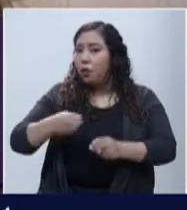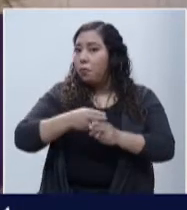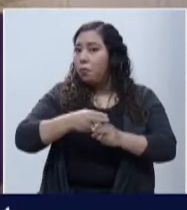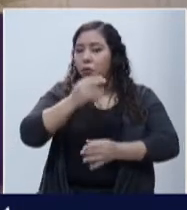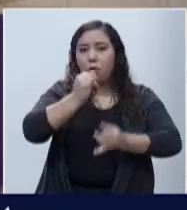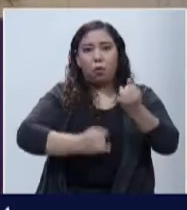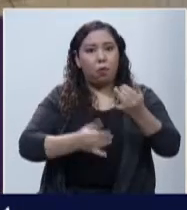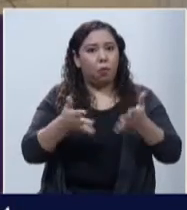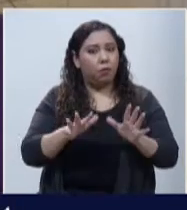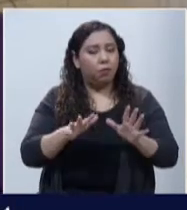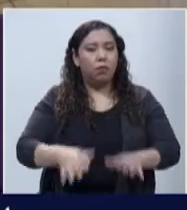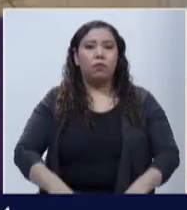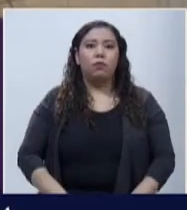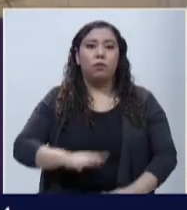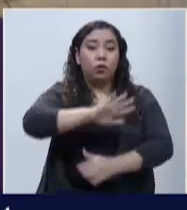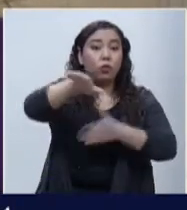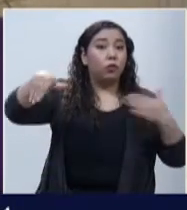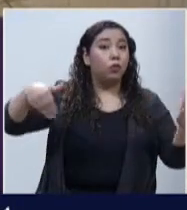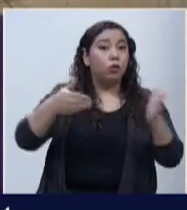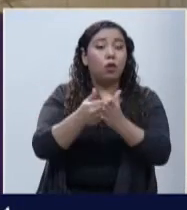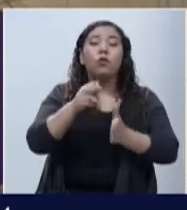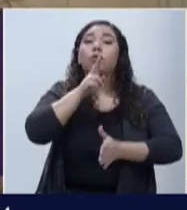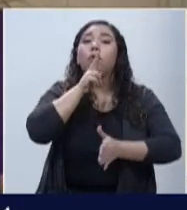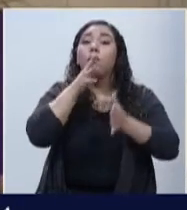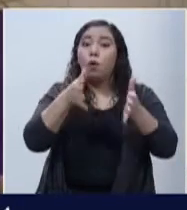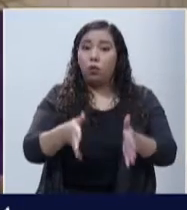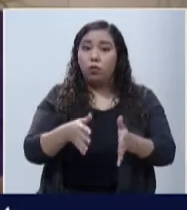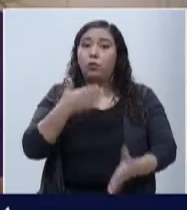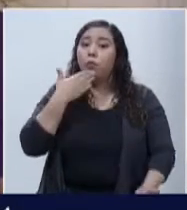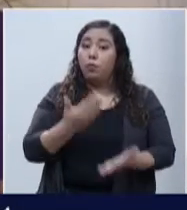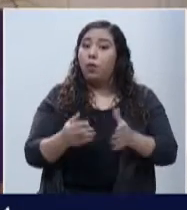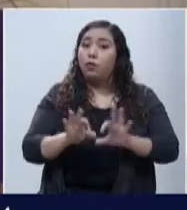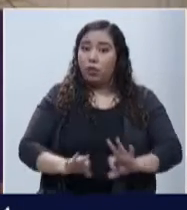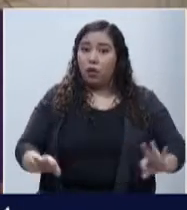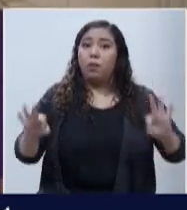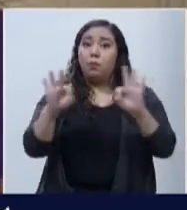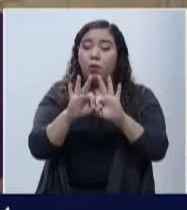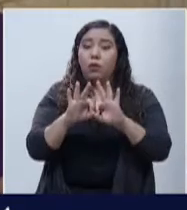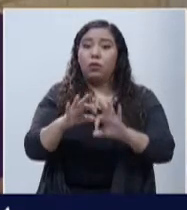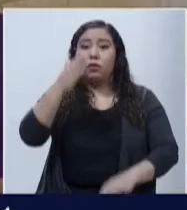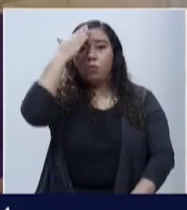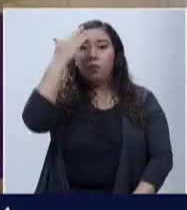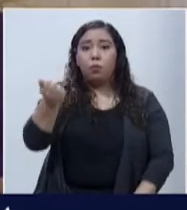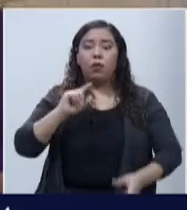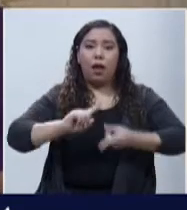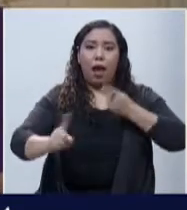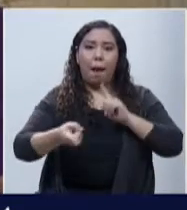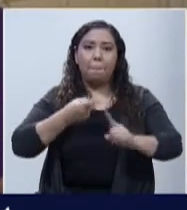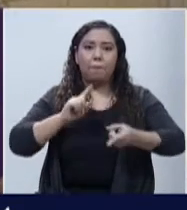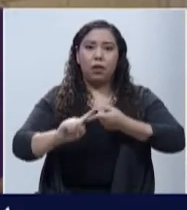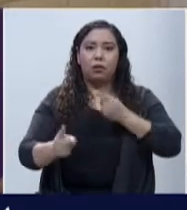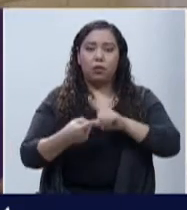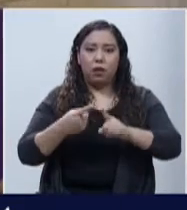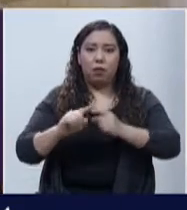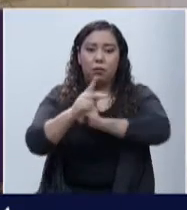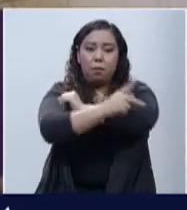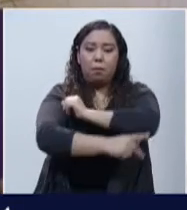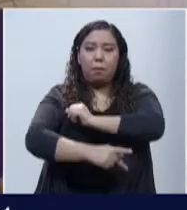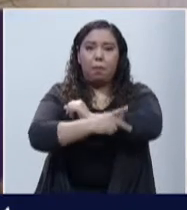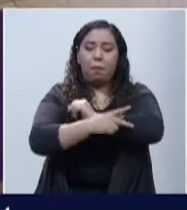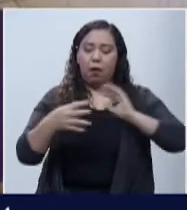para todos los hondureños o sea eso es algo muy importante porque los lazos de amistad que se